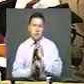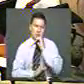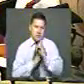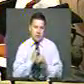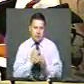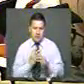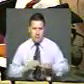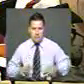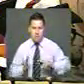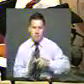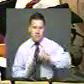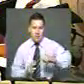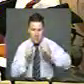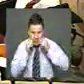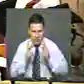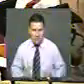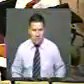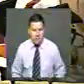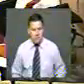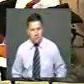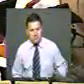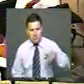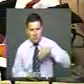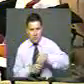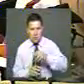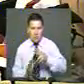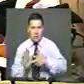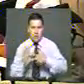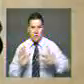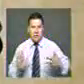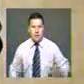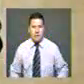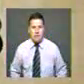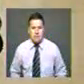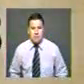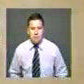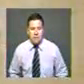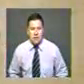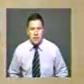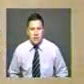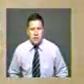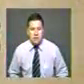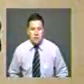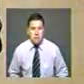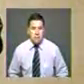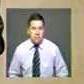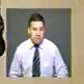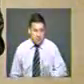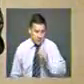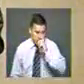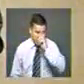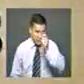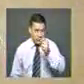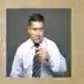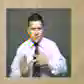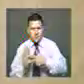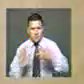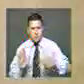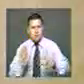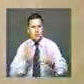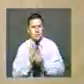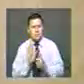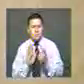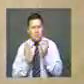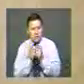de protección de los derechos humanos que integran el bloque de constitucionalidad. A la Honorable Corte Constitucional le hizo